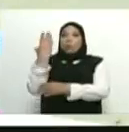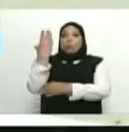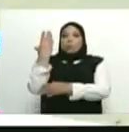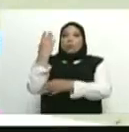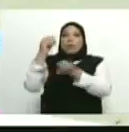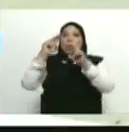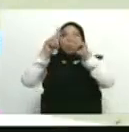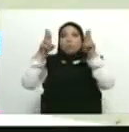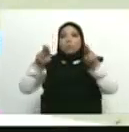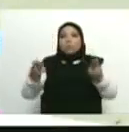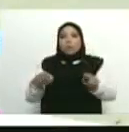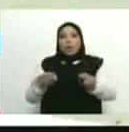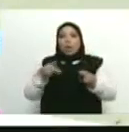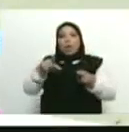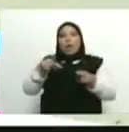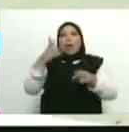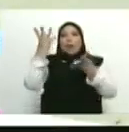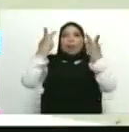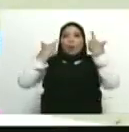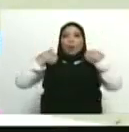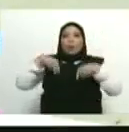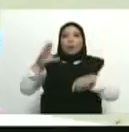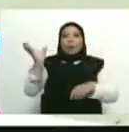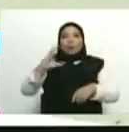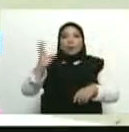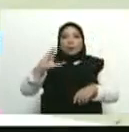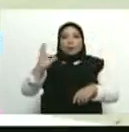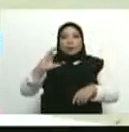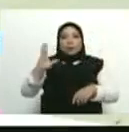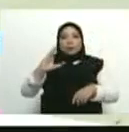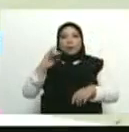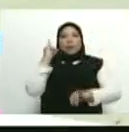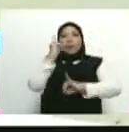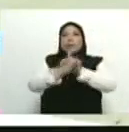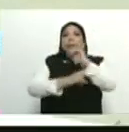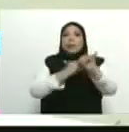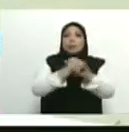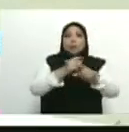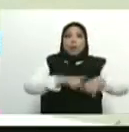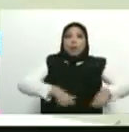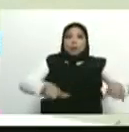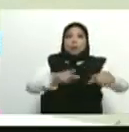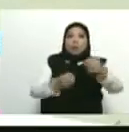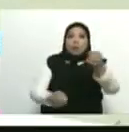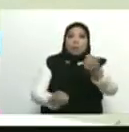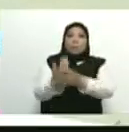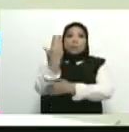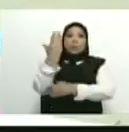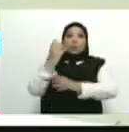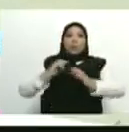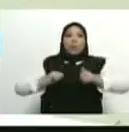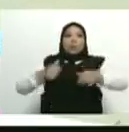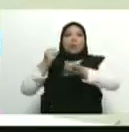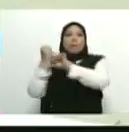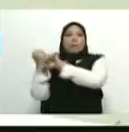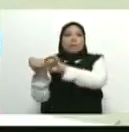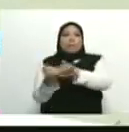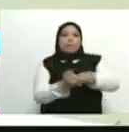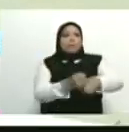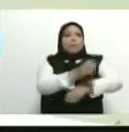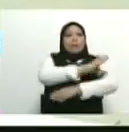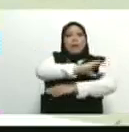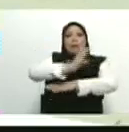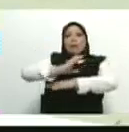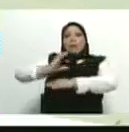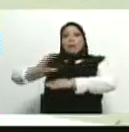Monumental fue un suceso nacional e internacional. en la Serie del Caribe, la mejor Serie del Caribe de toda la